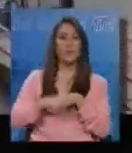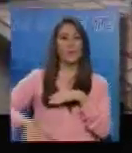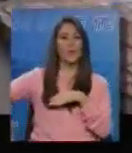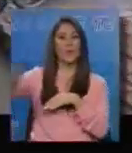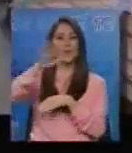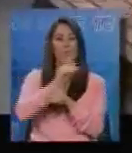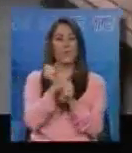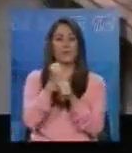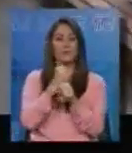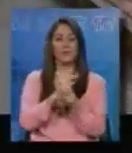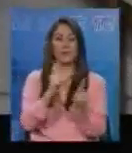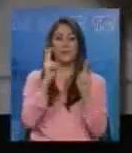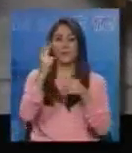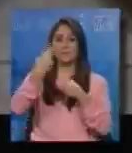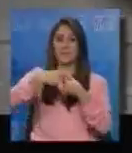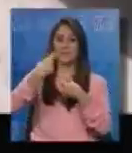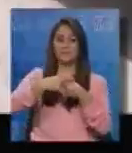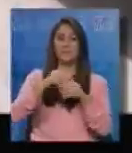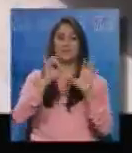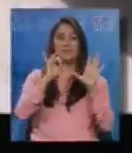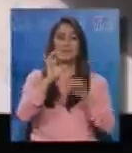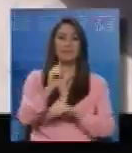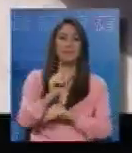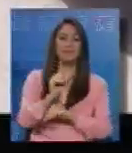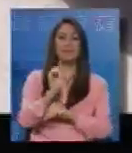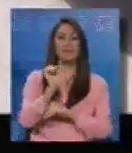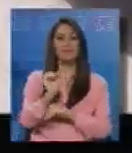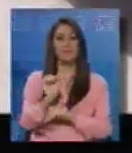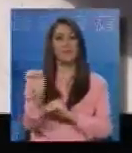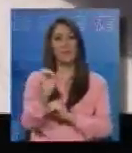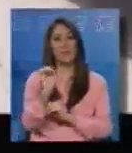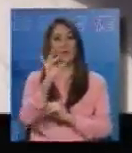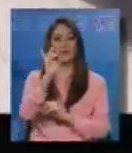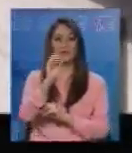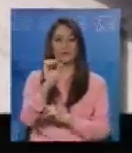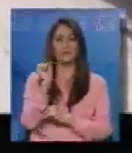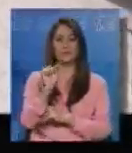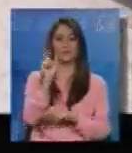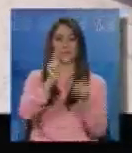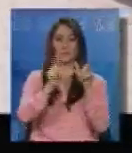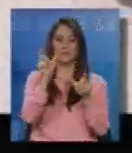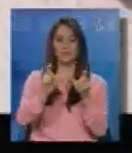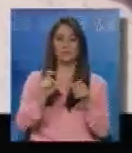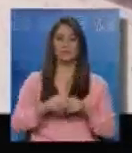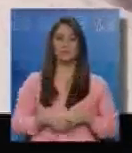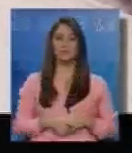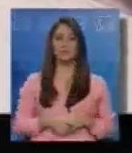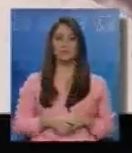donde se espera contar con la participación de 70 a 80 mil participantes. David Cisneros, TC Televisión.